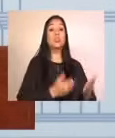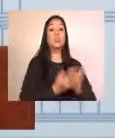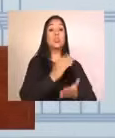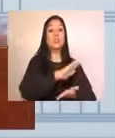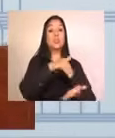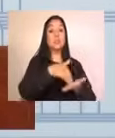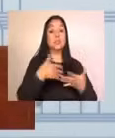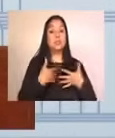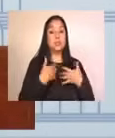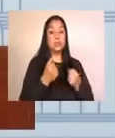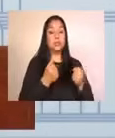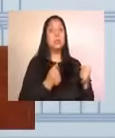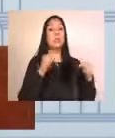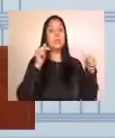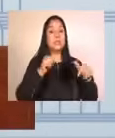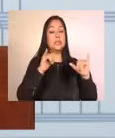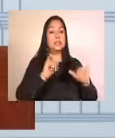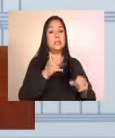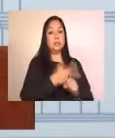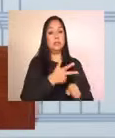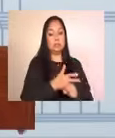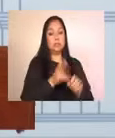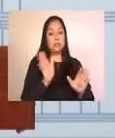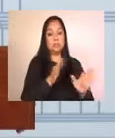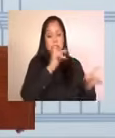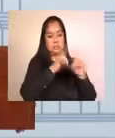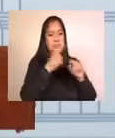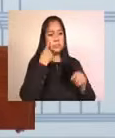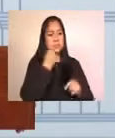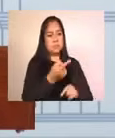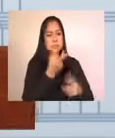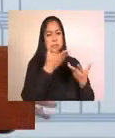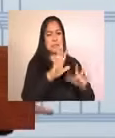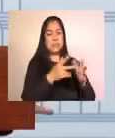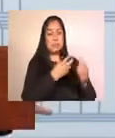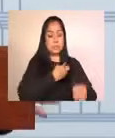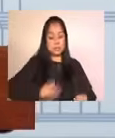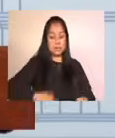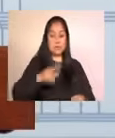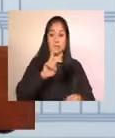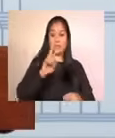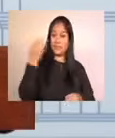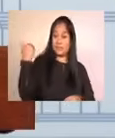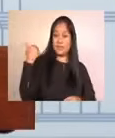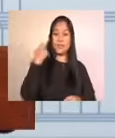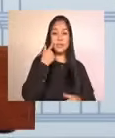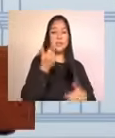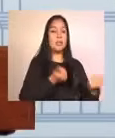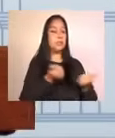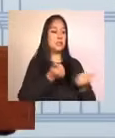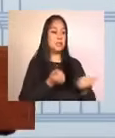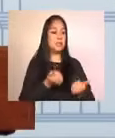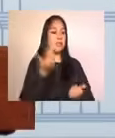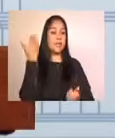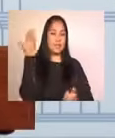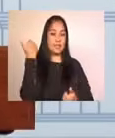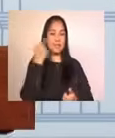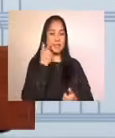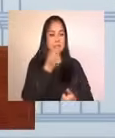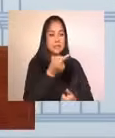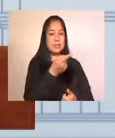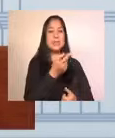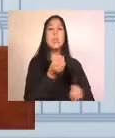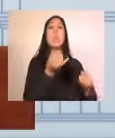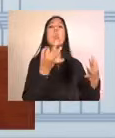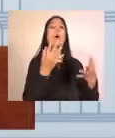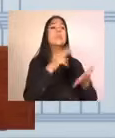en el país. Veíamos datos con el presidente el viernes. En la administración anterior se inauguraron, ¿saben cuántos puestos